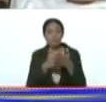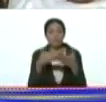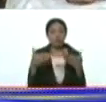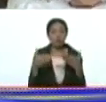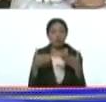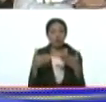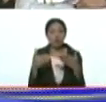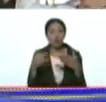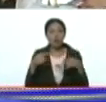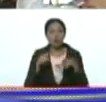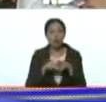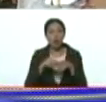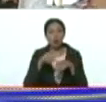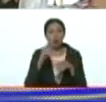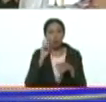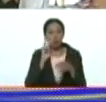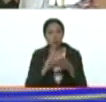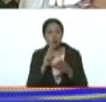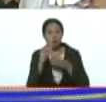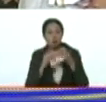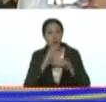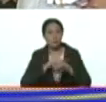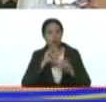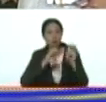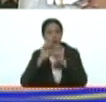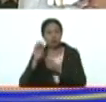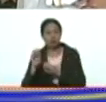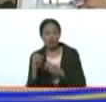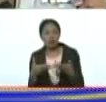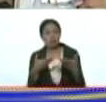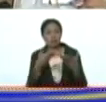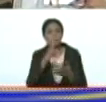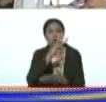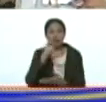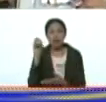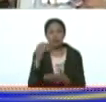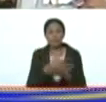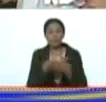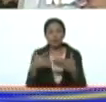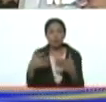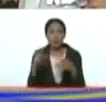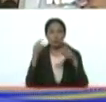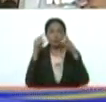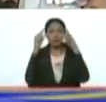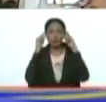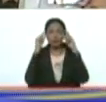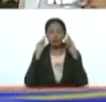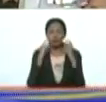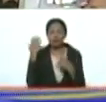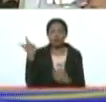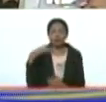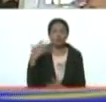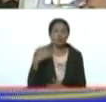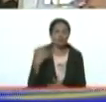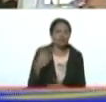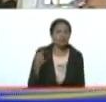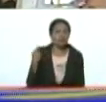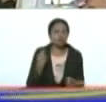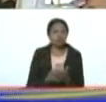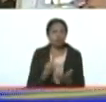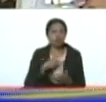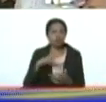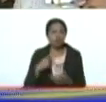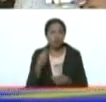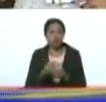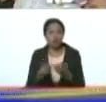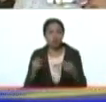consultas y la entrega de 40 millones de lentes. Naguará, eso es inversión y